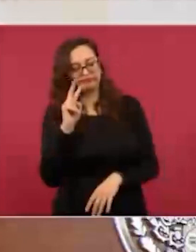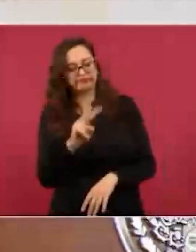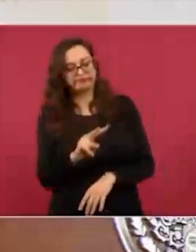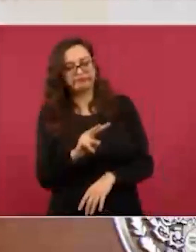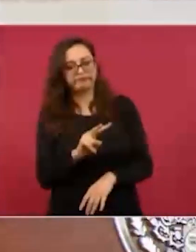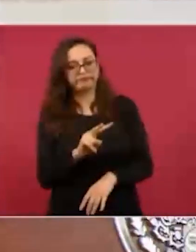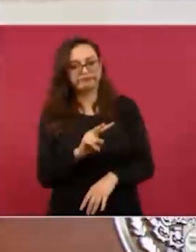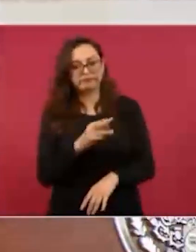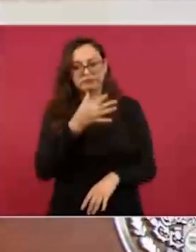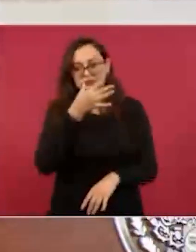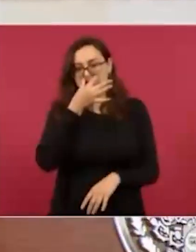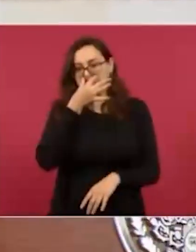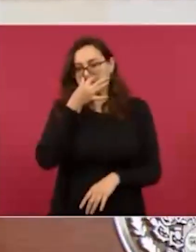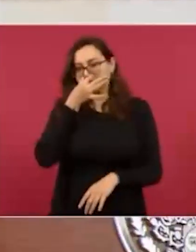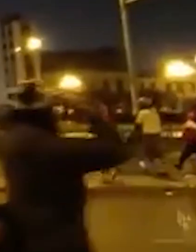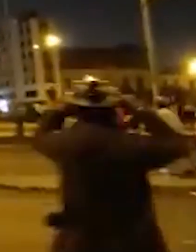hacían esto.